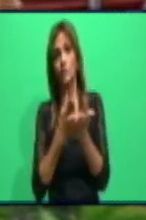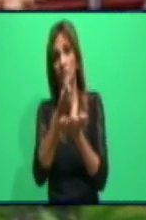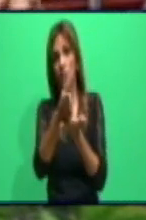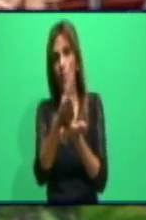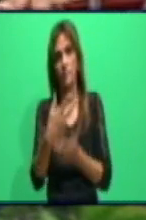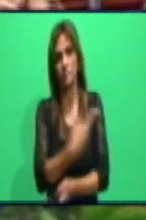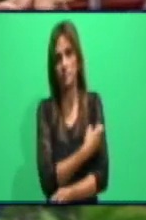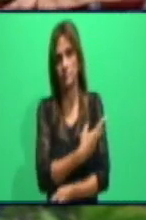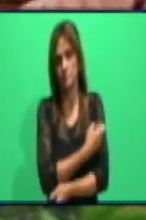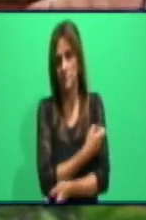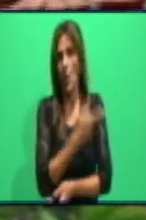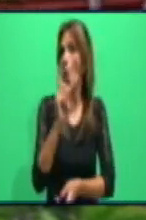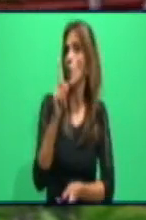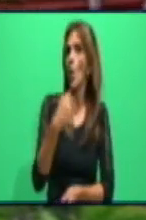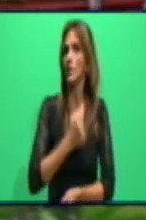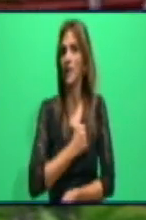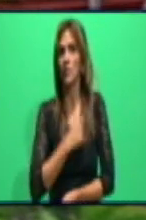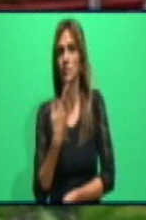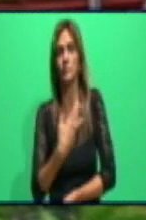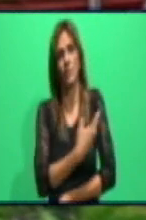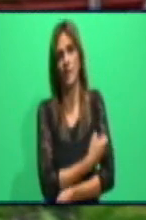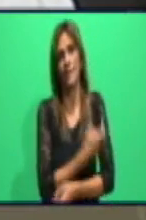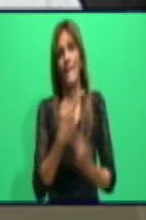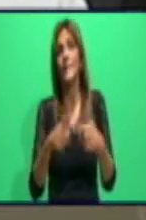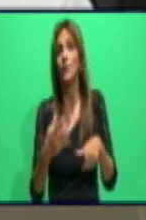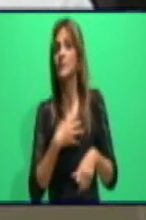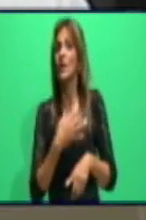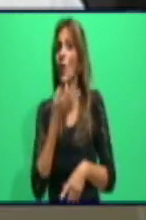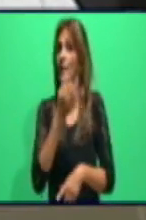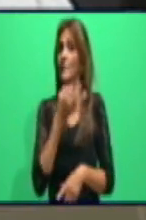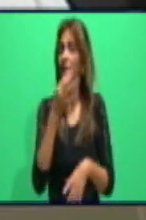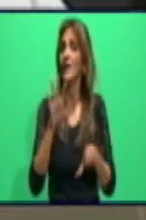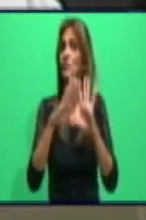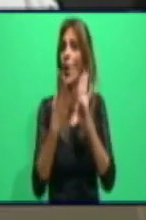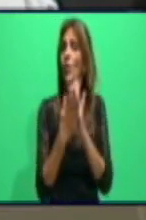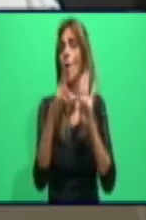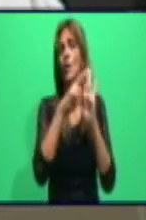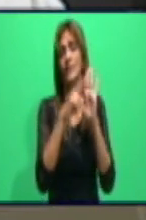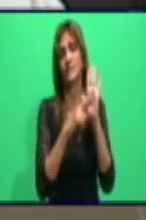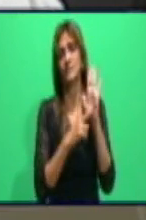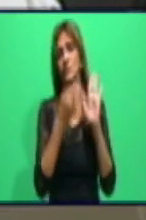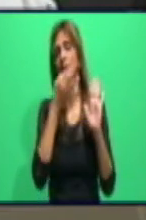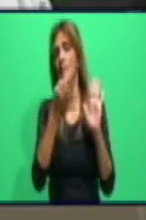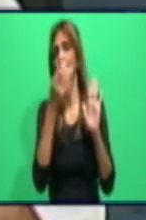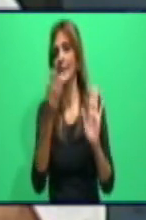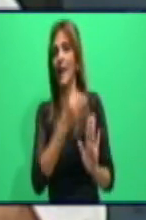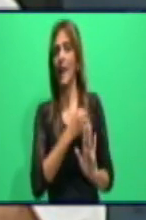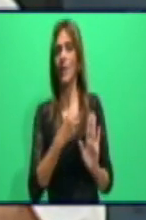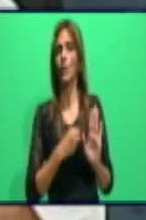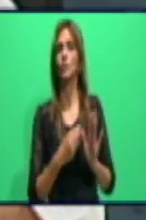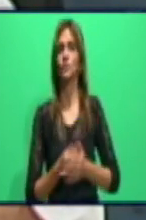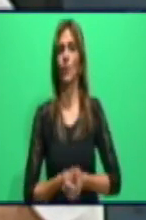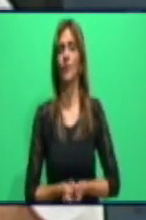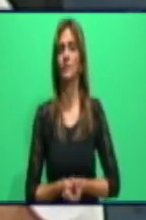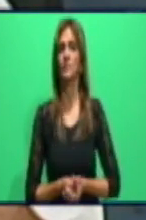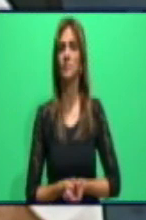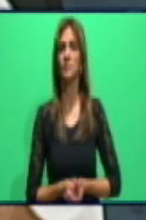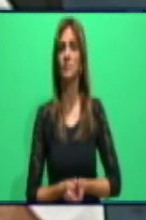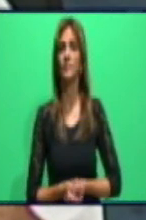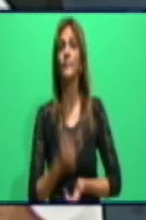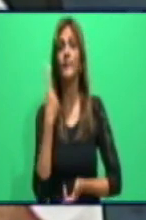pongo pero tengo que cumplir esos requisitos que va a explicar la doctor exactamente como decía debe primar el principio de voluntariedad